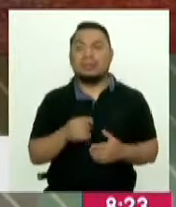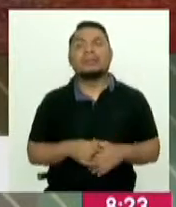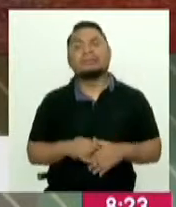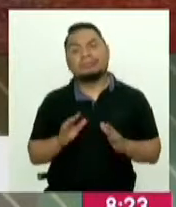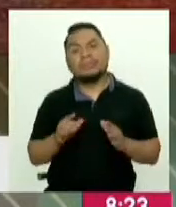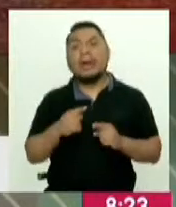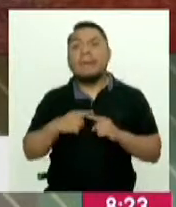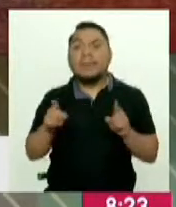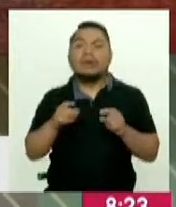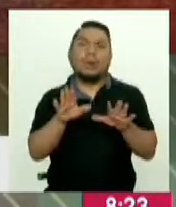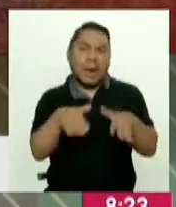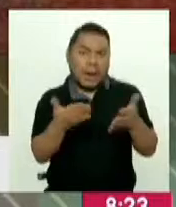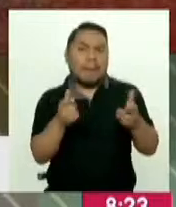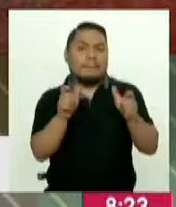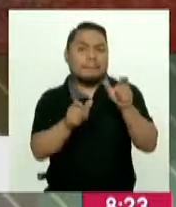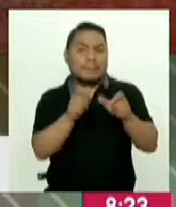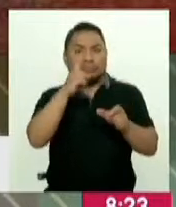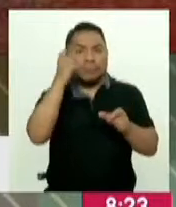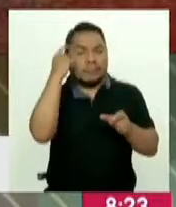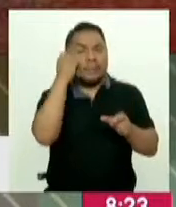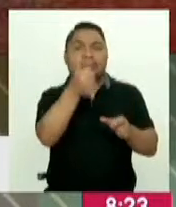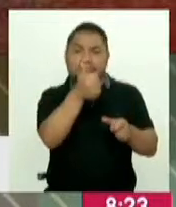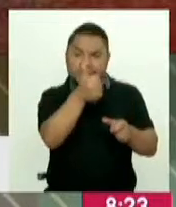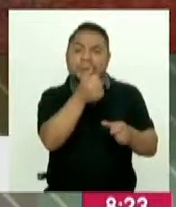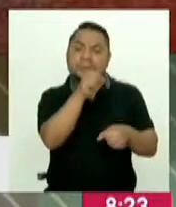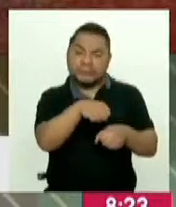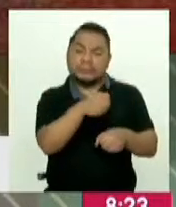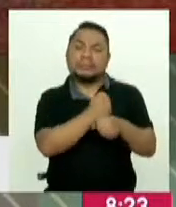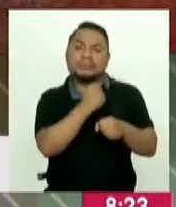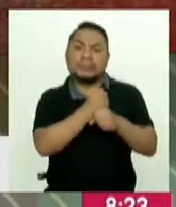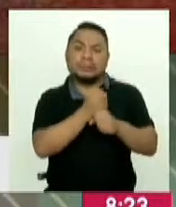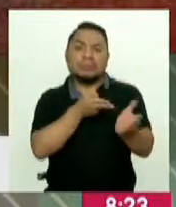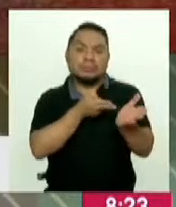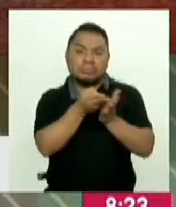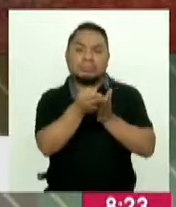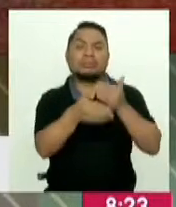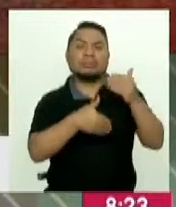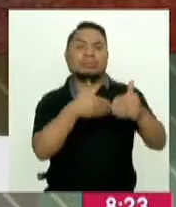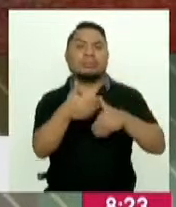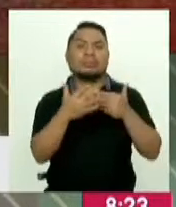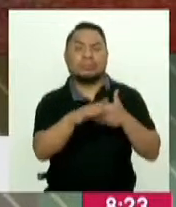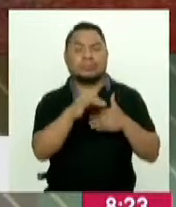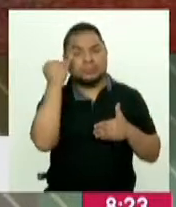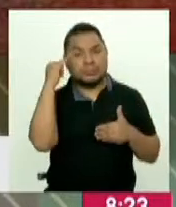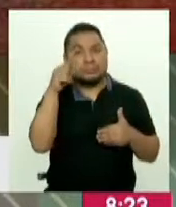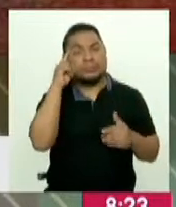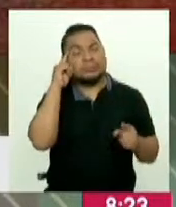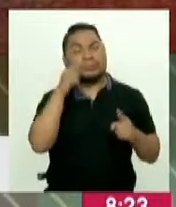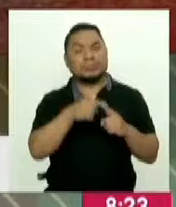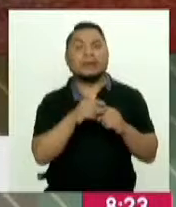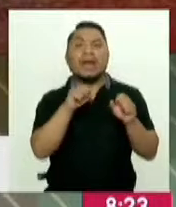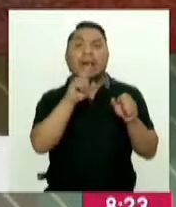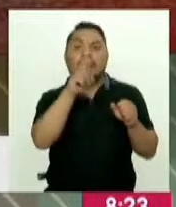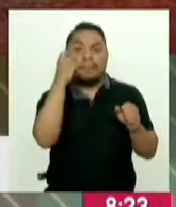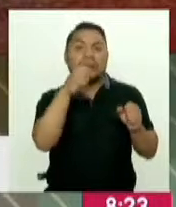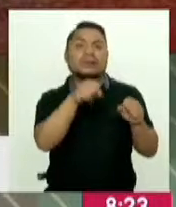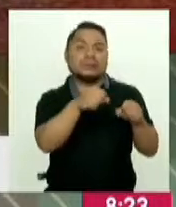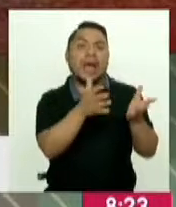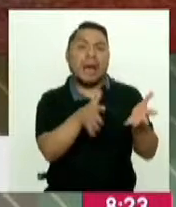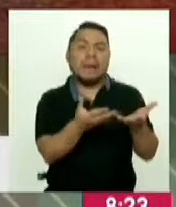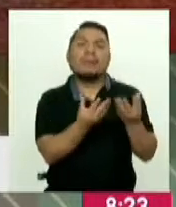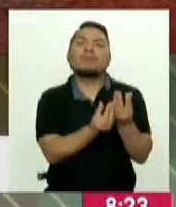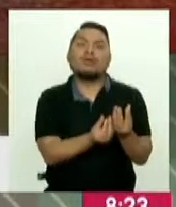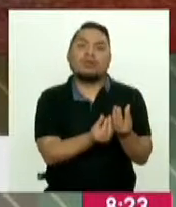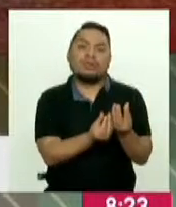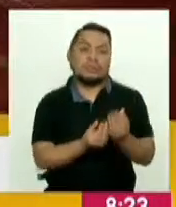extraordinaria también metida en política, batallando, que esté en la política por razón de sus ideas, sus principios, ¿no? Pero bueno,